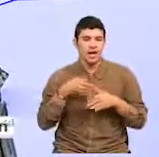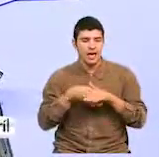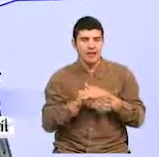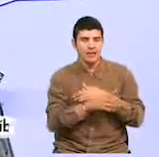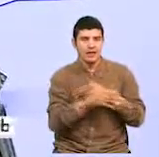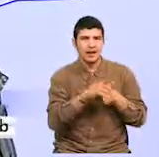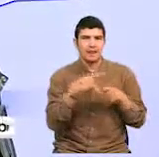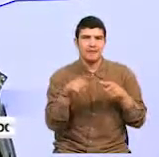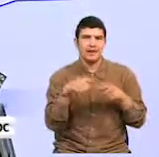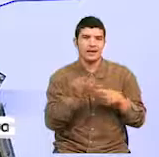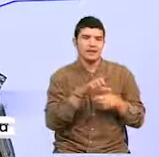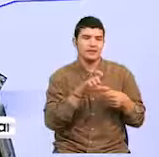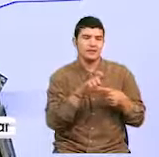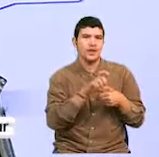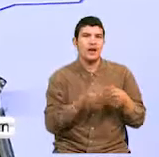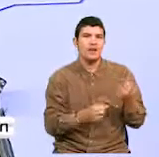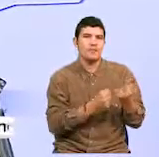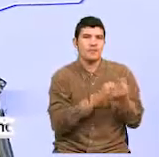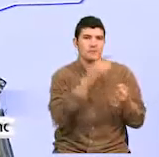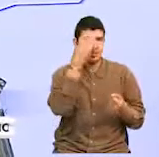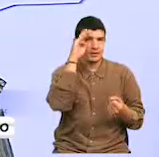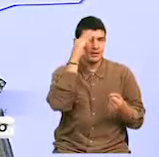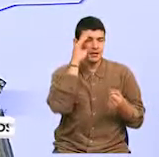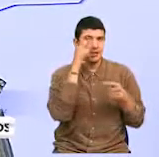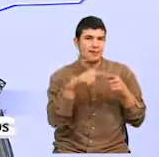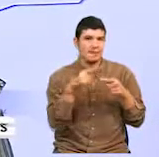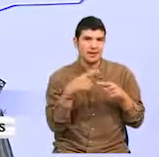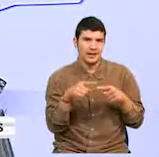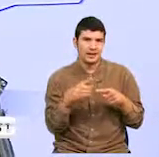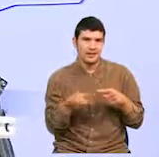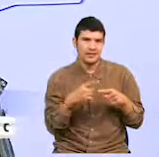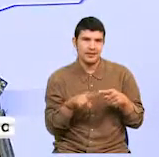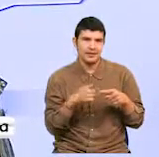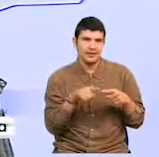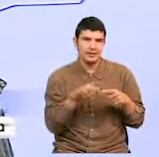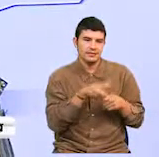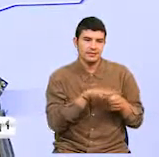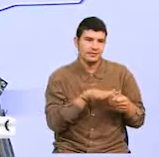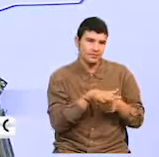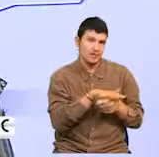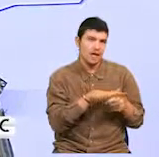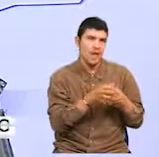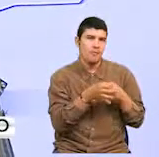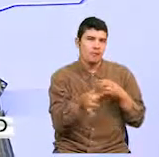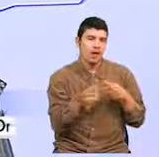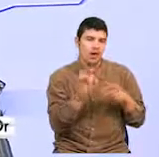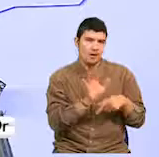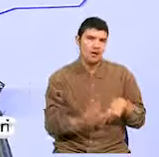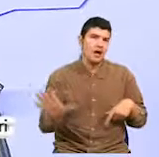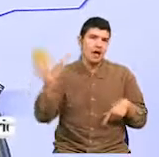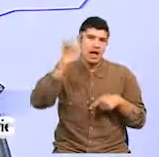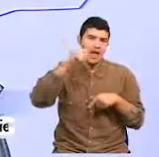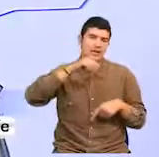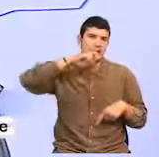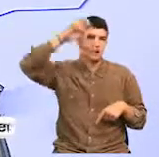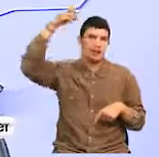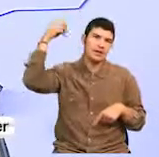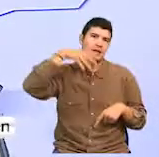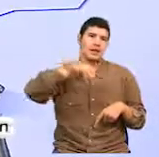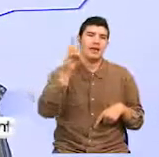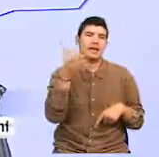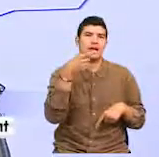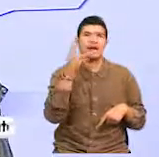los cascos urbanos, apoyar a la Policía Nacional en los diferentes cascos urbanos municipales que hay en La